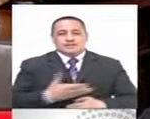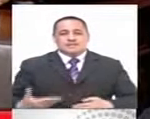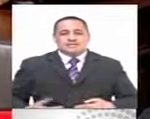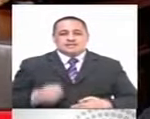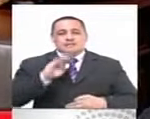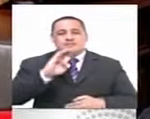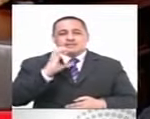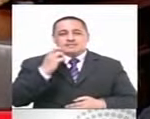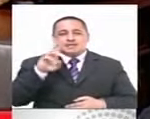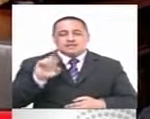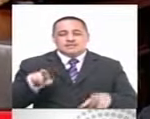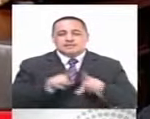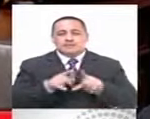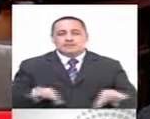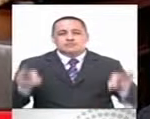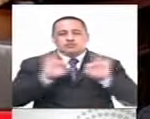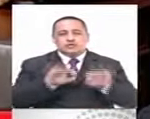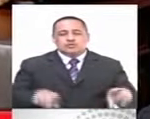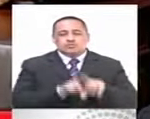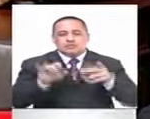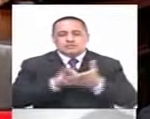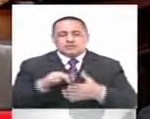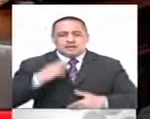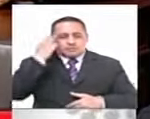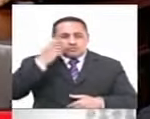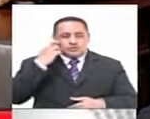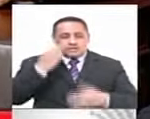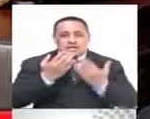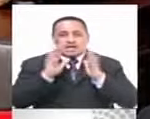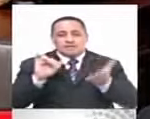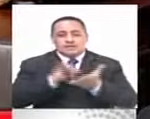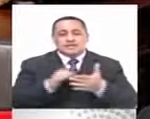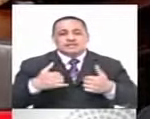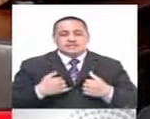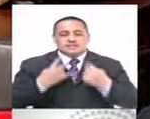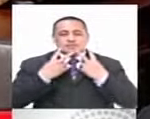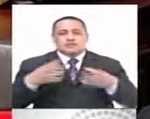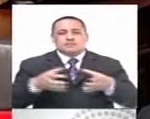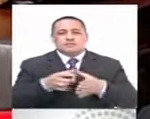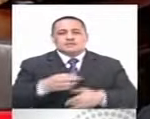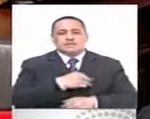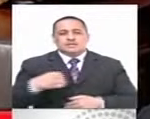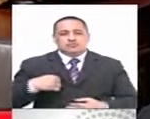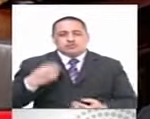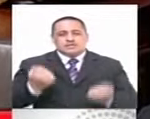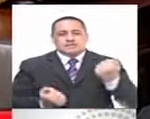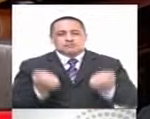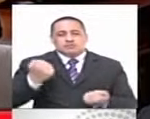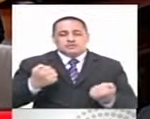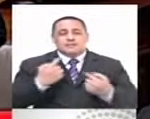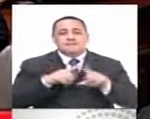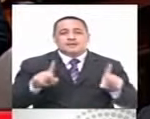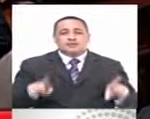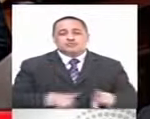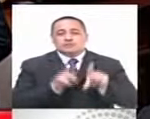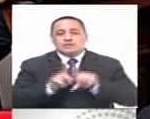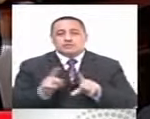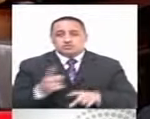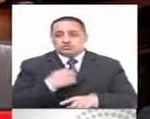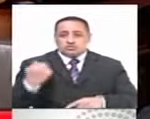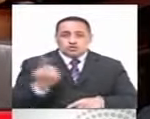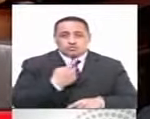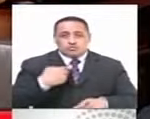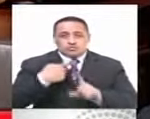BCR es importante, así como la política de puertas abiertas que tiene el ministro de Transportes. Sin embargo, no todo es